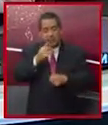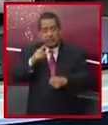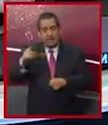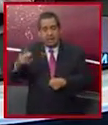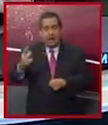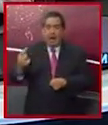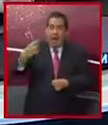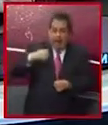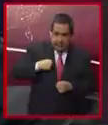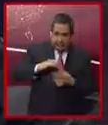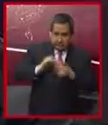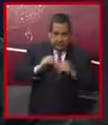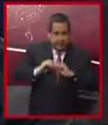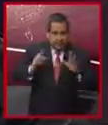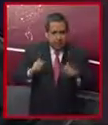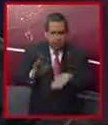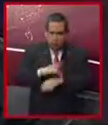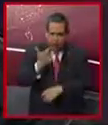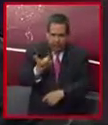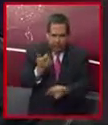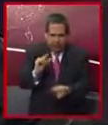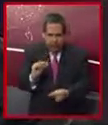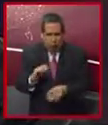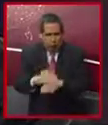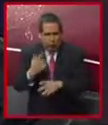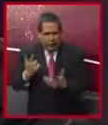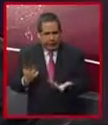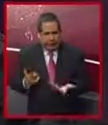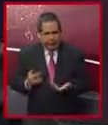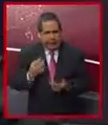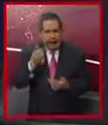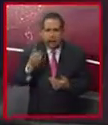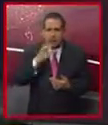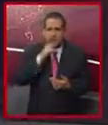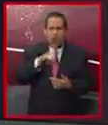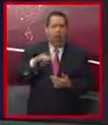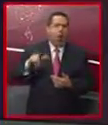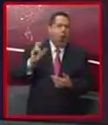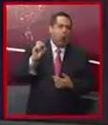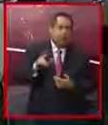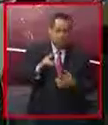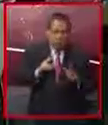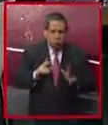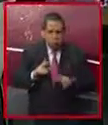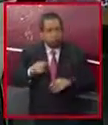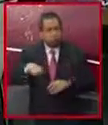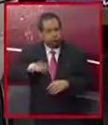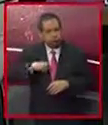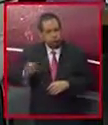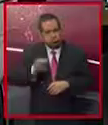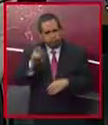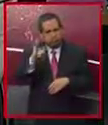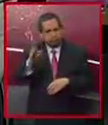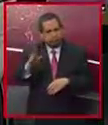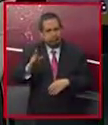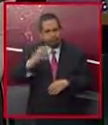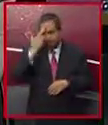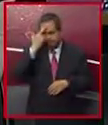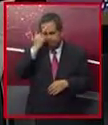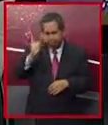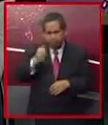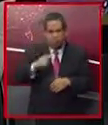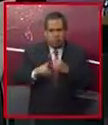que explicar primero es porque hay poco dinero, y eso es algo que no podemos dejar pasar. Cuando vino el secretario, nosotros le dijimos, efectivamente hay una